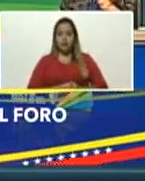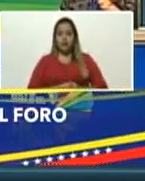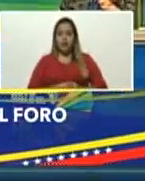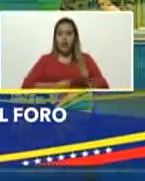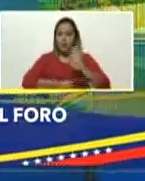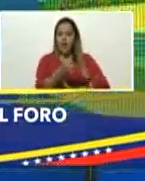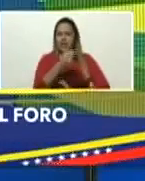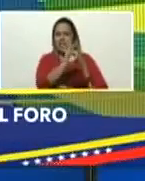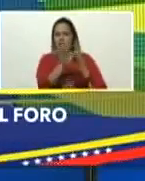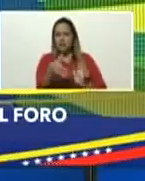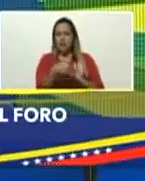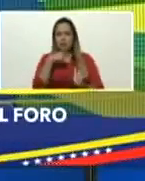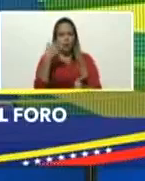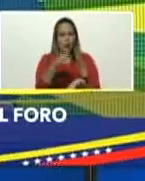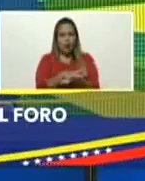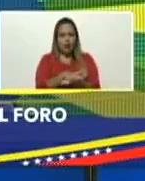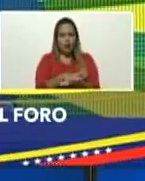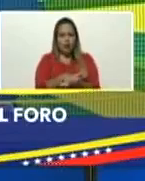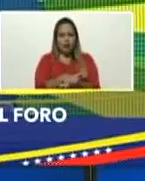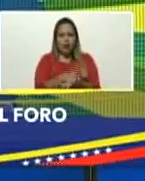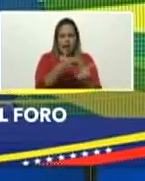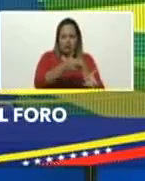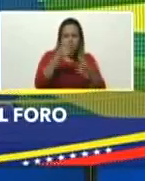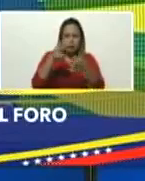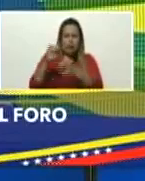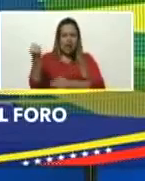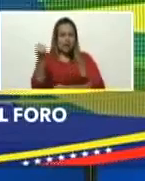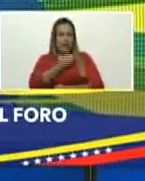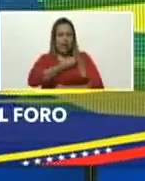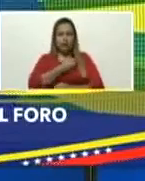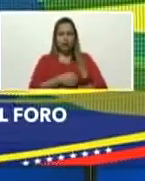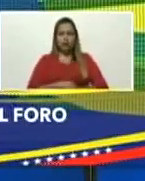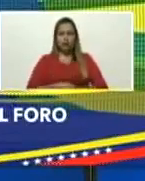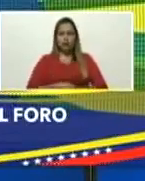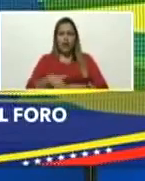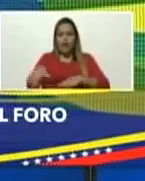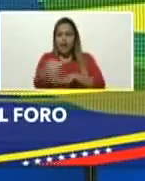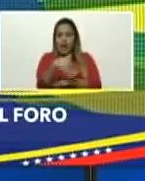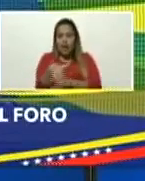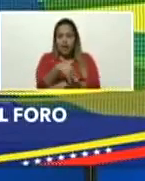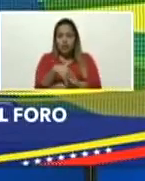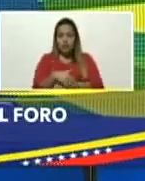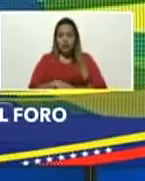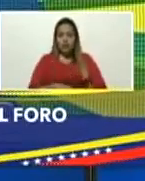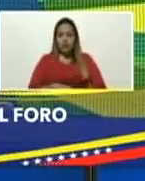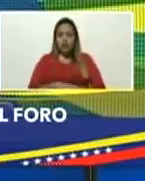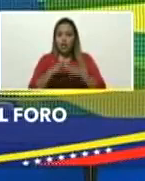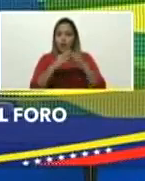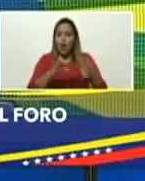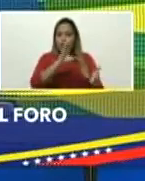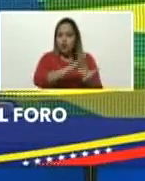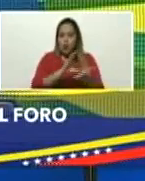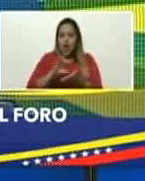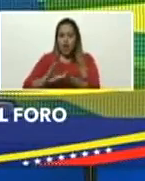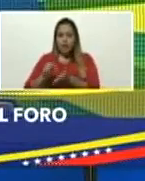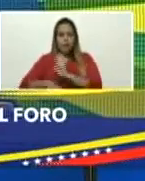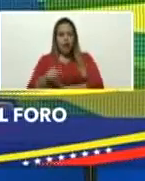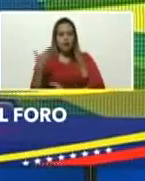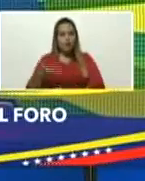3.000 muertos, masacrados, asesinados en las calles de todas las ciudades principales